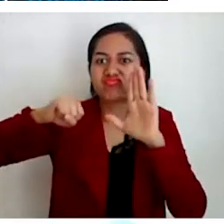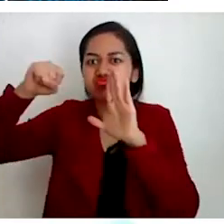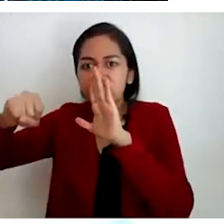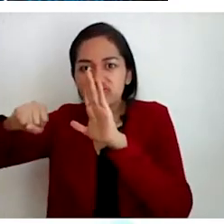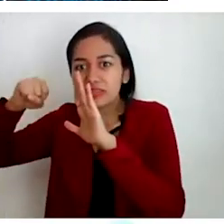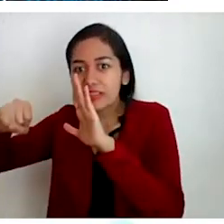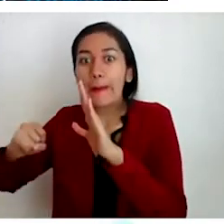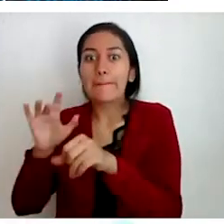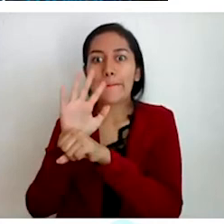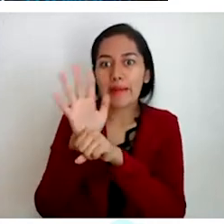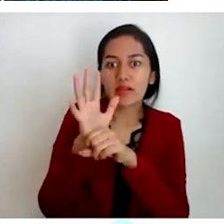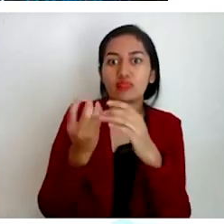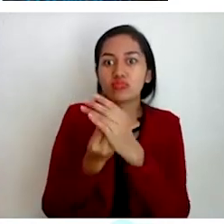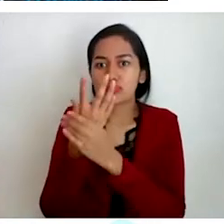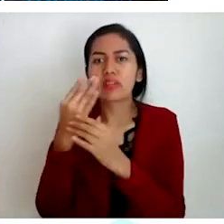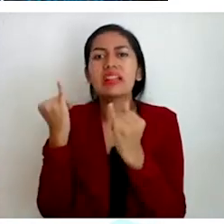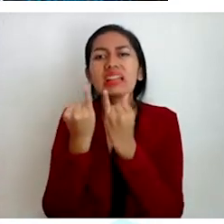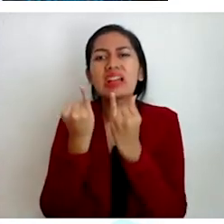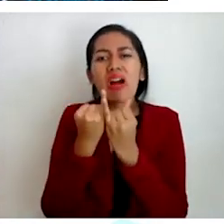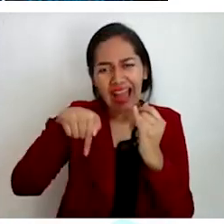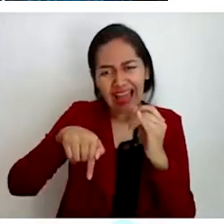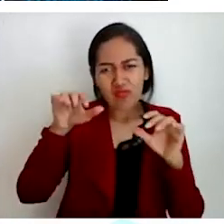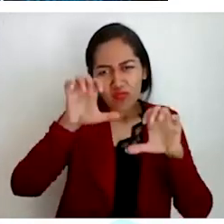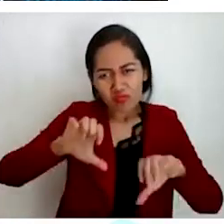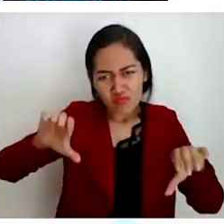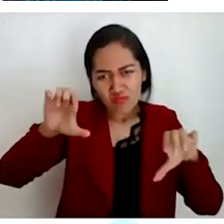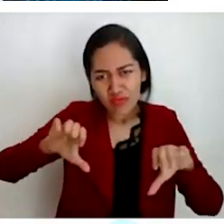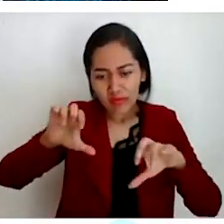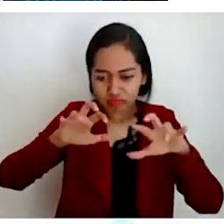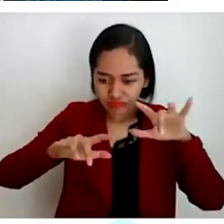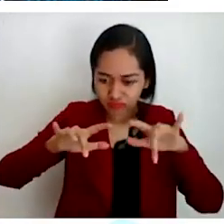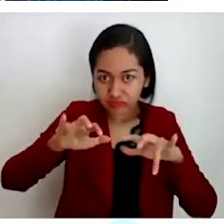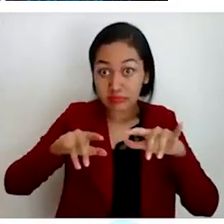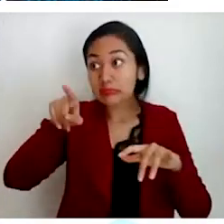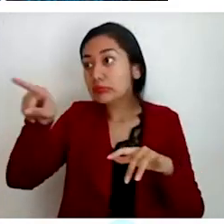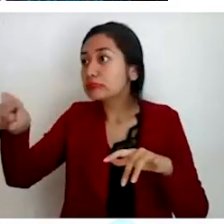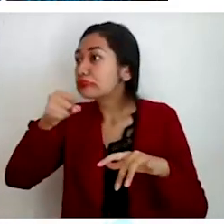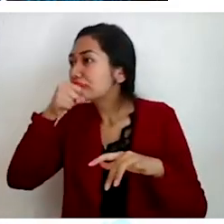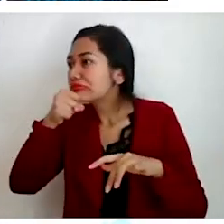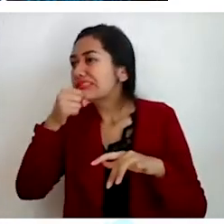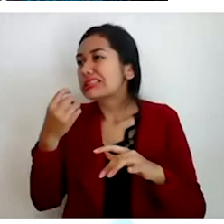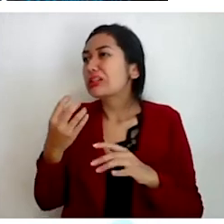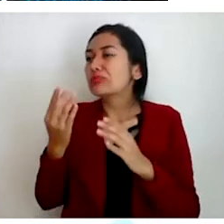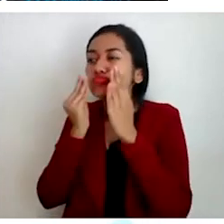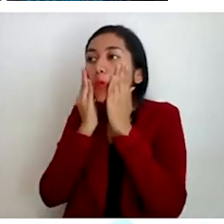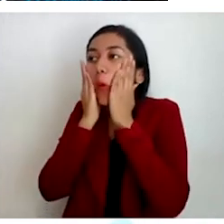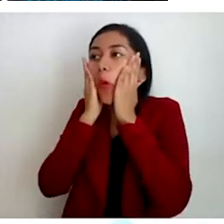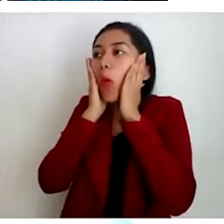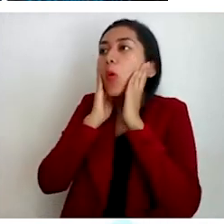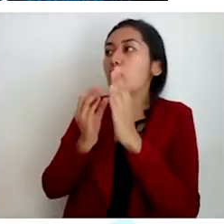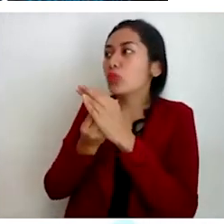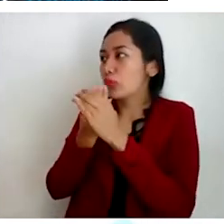a través de la computadora para rejuvenecer los rostros de estos actores, ¿no? En su paso del tiempo, a la hora de